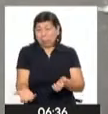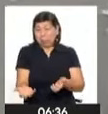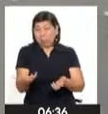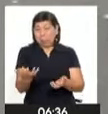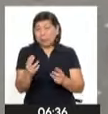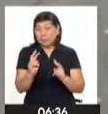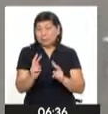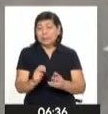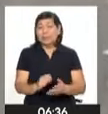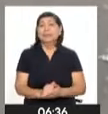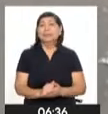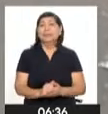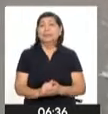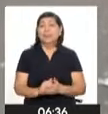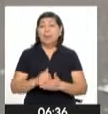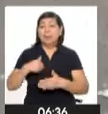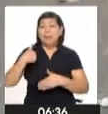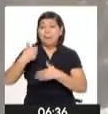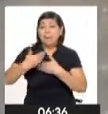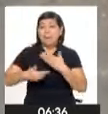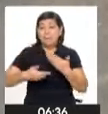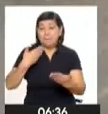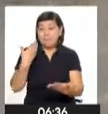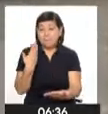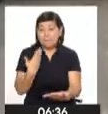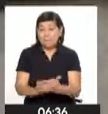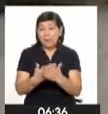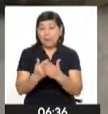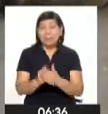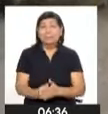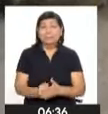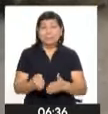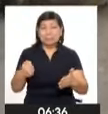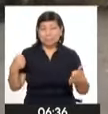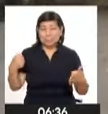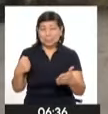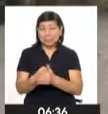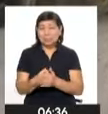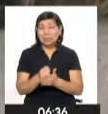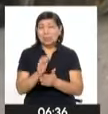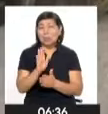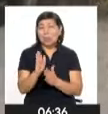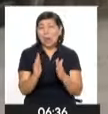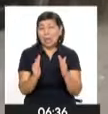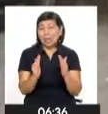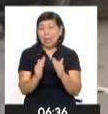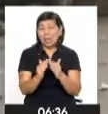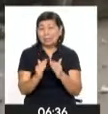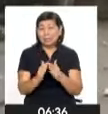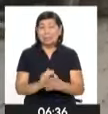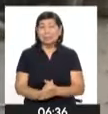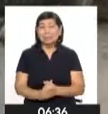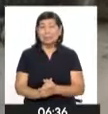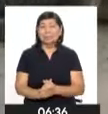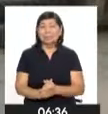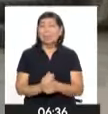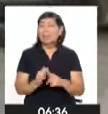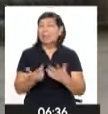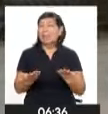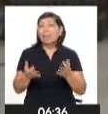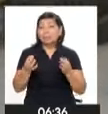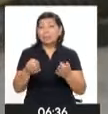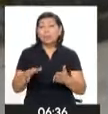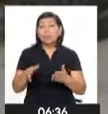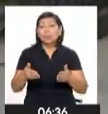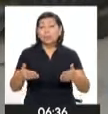en imágenes, se despistara y terminara empotrado contra una vivienda abandonada. Eso ha ocurrido